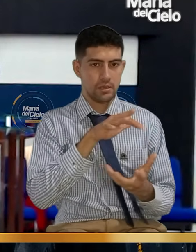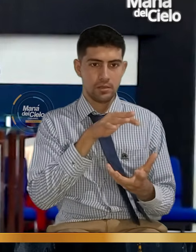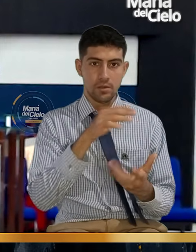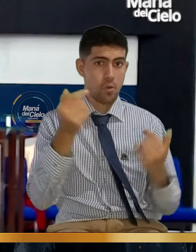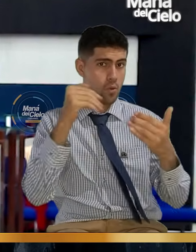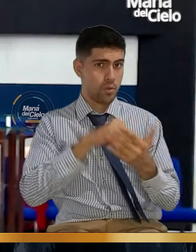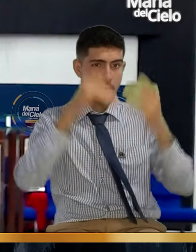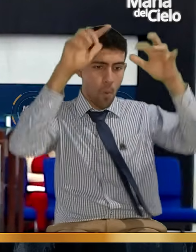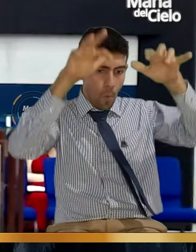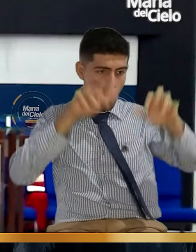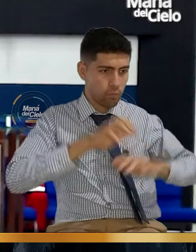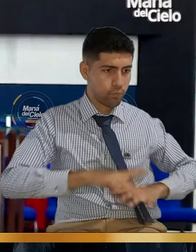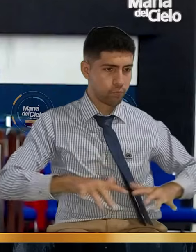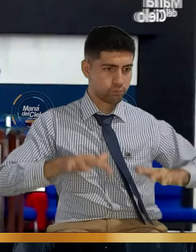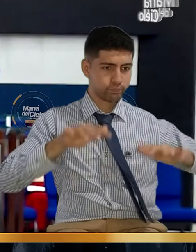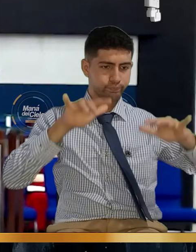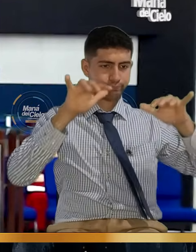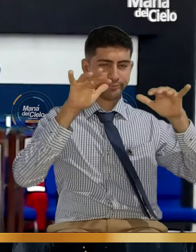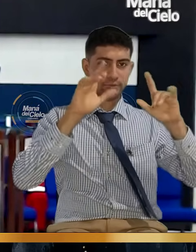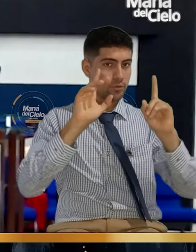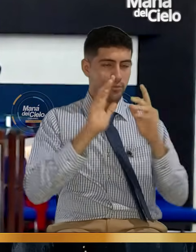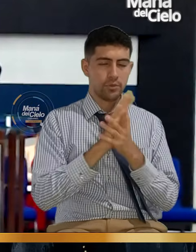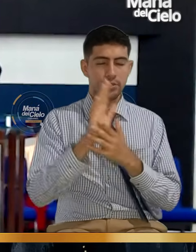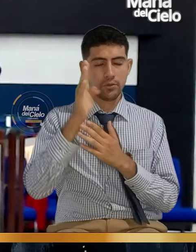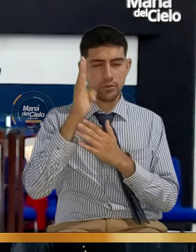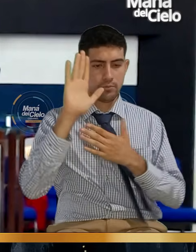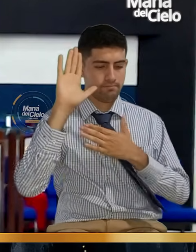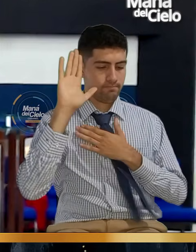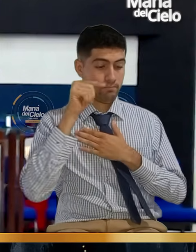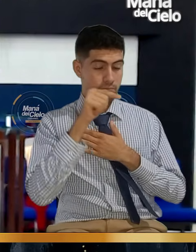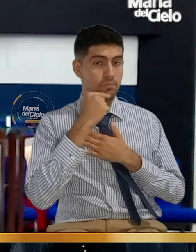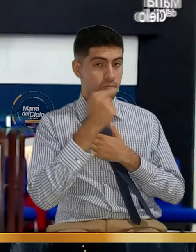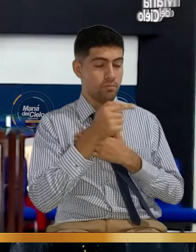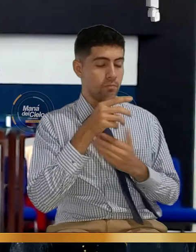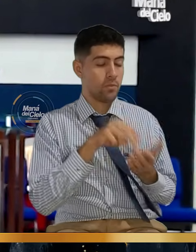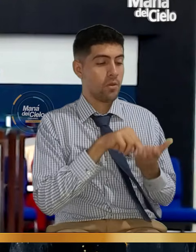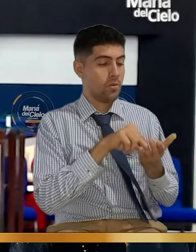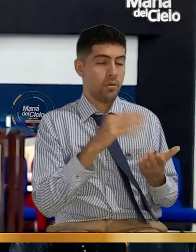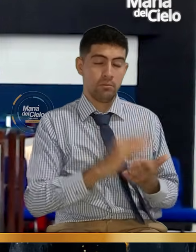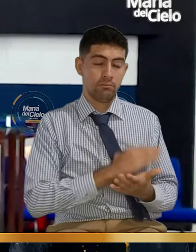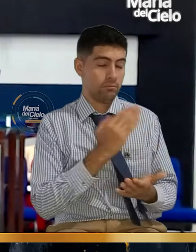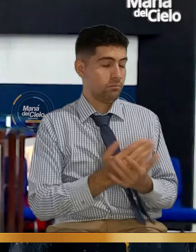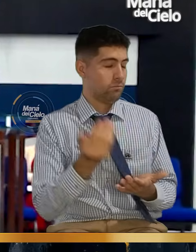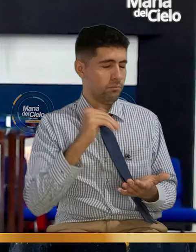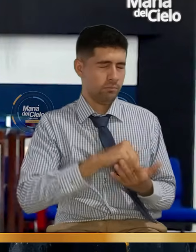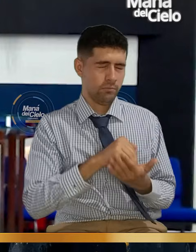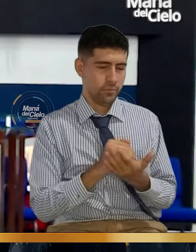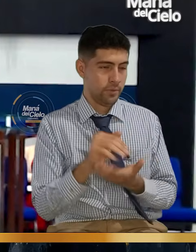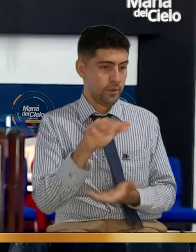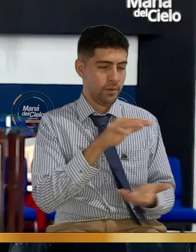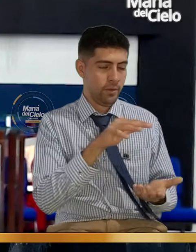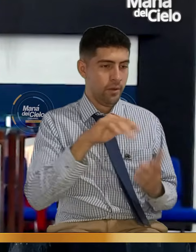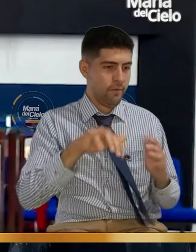llover. Como el arco iris diciéndole: Dios, esta es tu firma de que no iba a volver a destruir la tierra con un diluvio. Gloria al